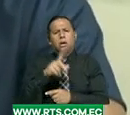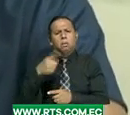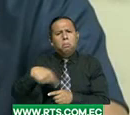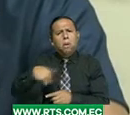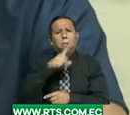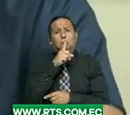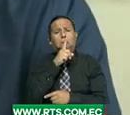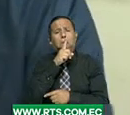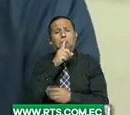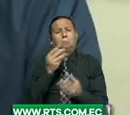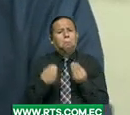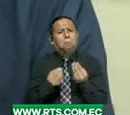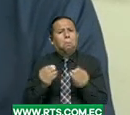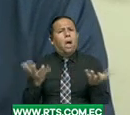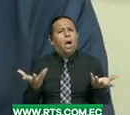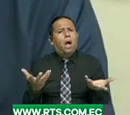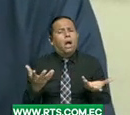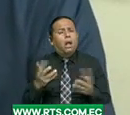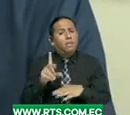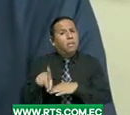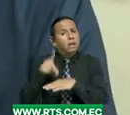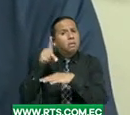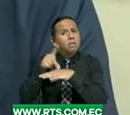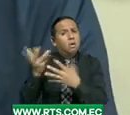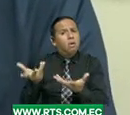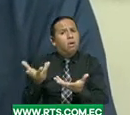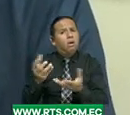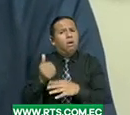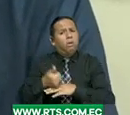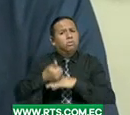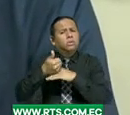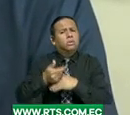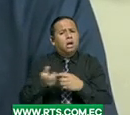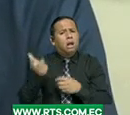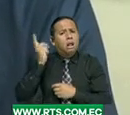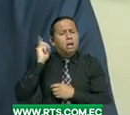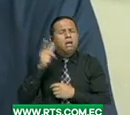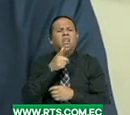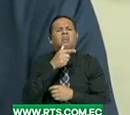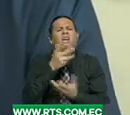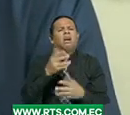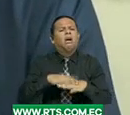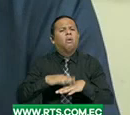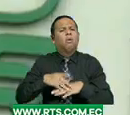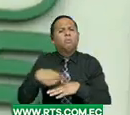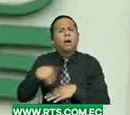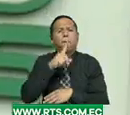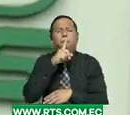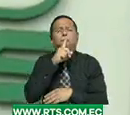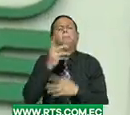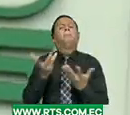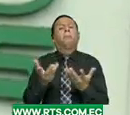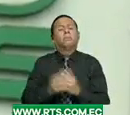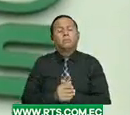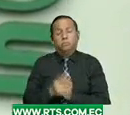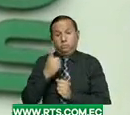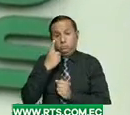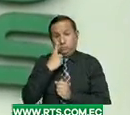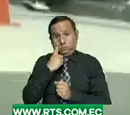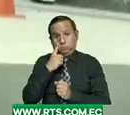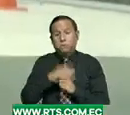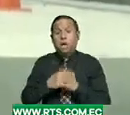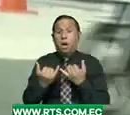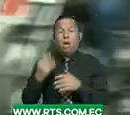está en planta central. ¿Dónde está el problema para que no se adquieran los medicamentos? Pero con la declaratoria de emergencia hospitales como el IES Sur de